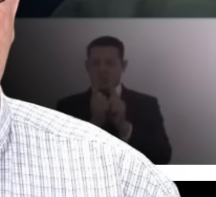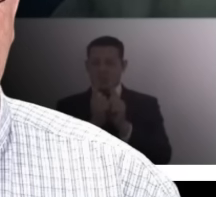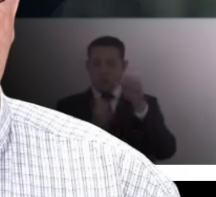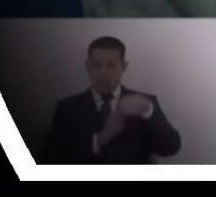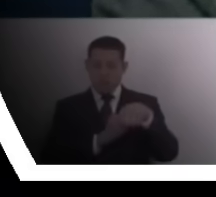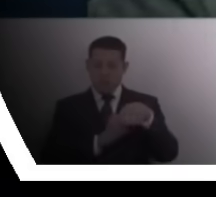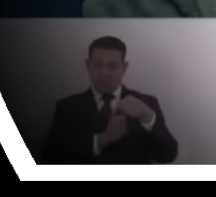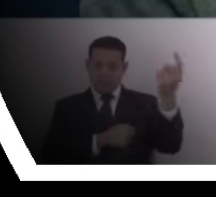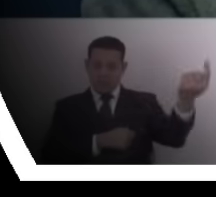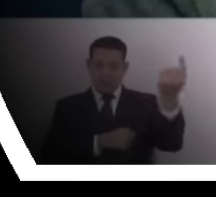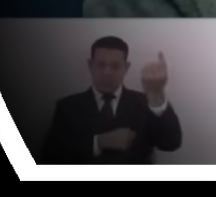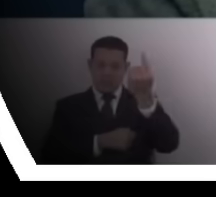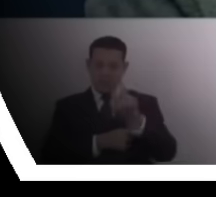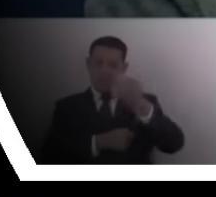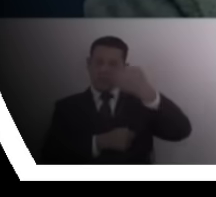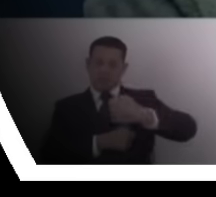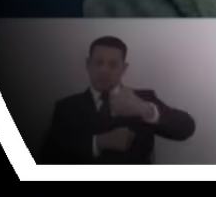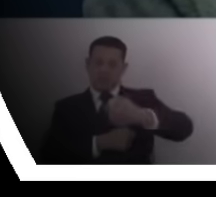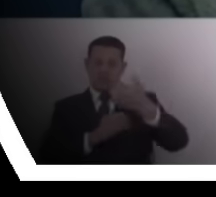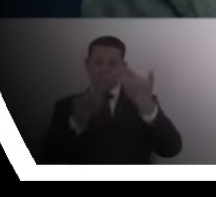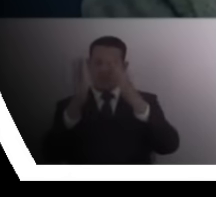Hoy estuvieron pastores